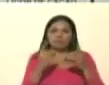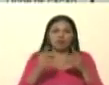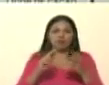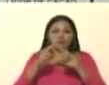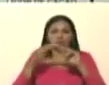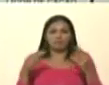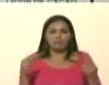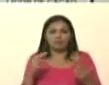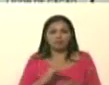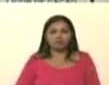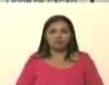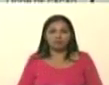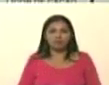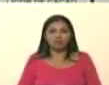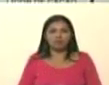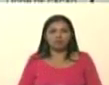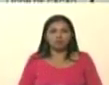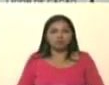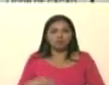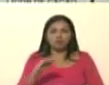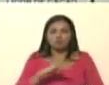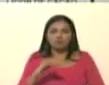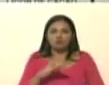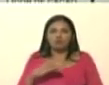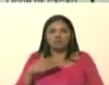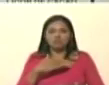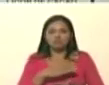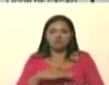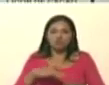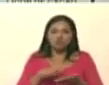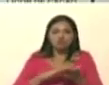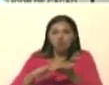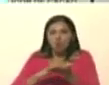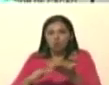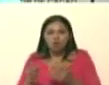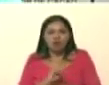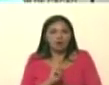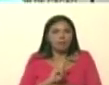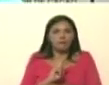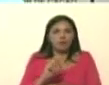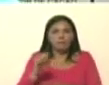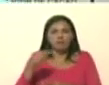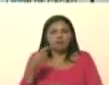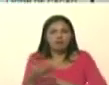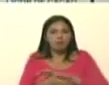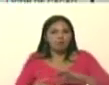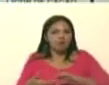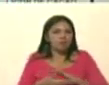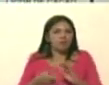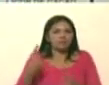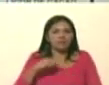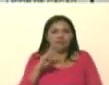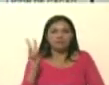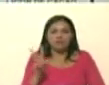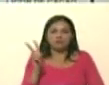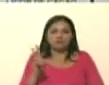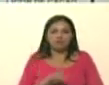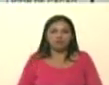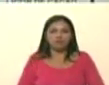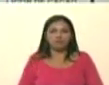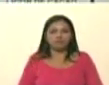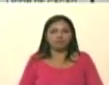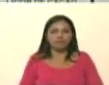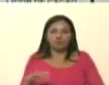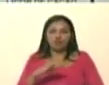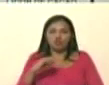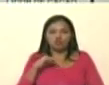paz de donde salgan soluciones para los problemas que tiene venezuela donde es